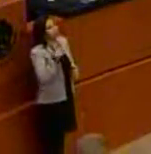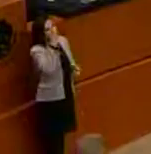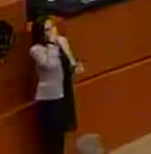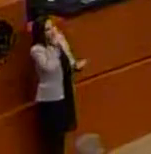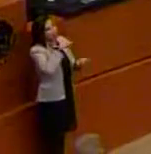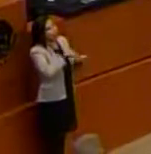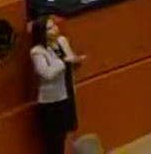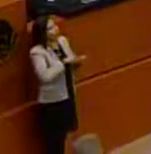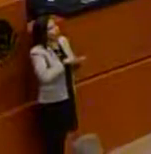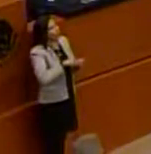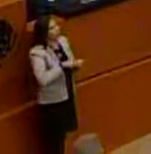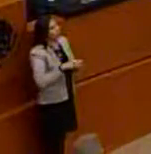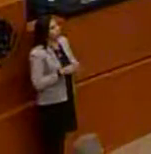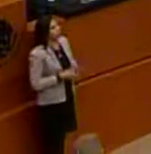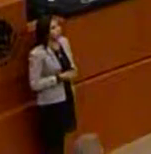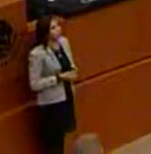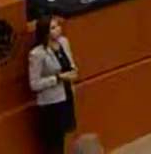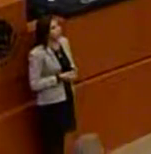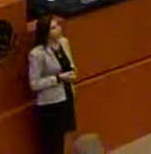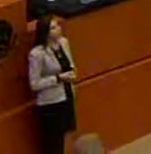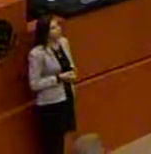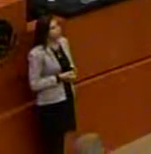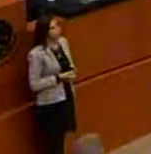Creo que,